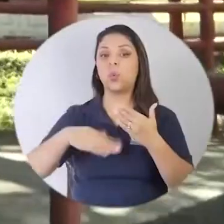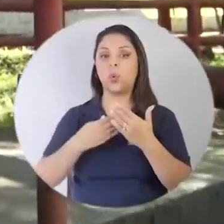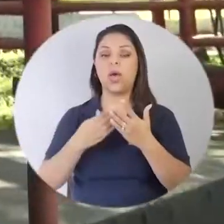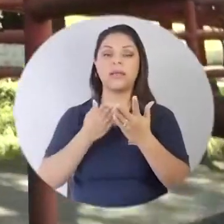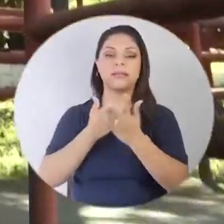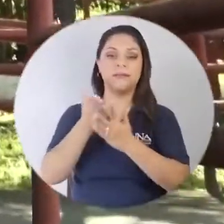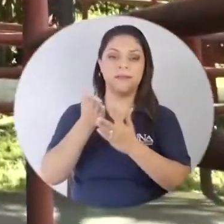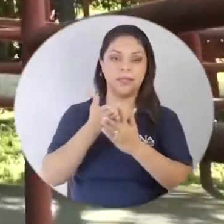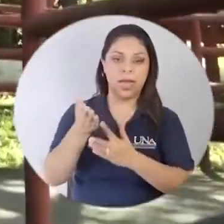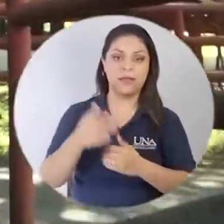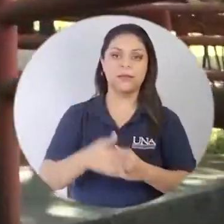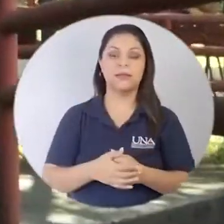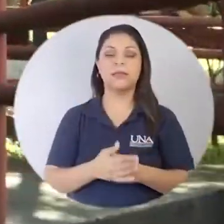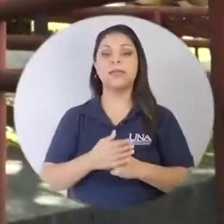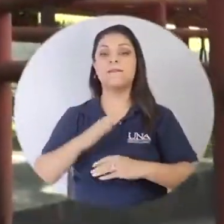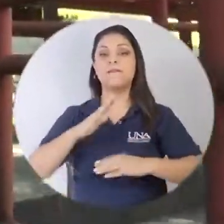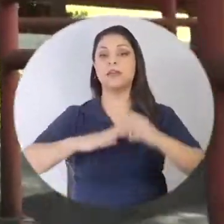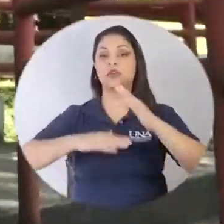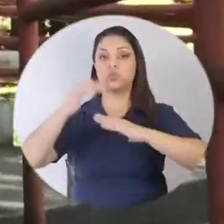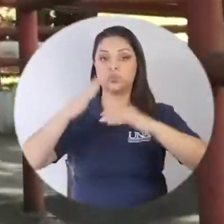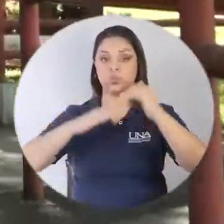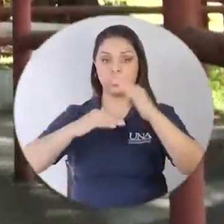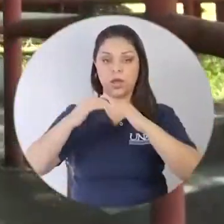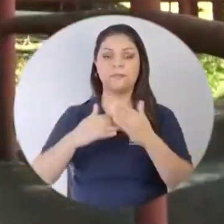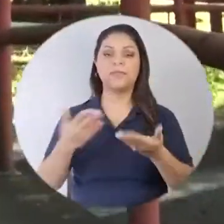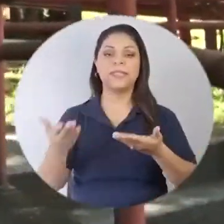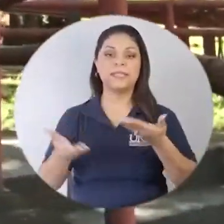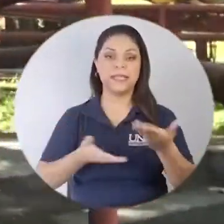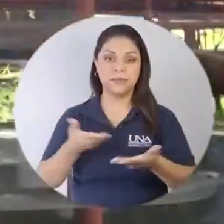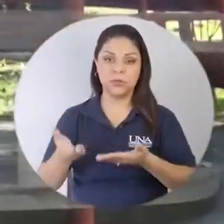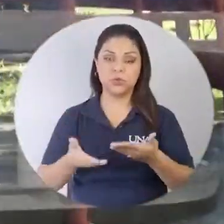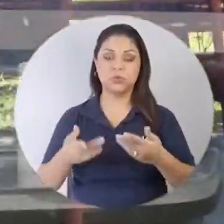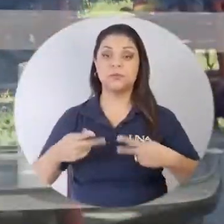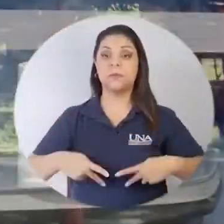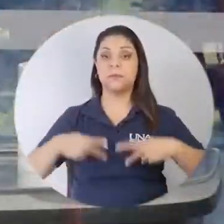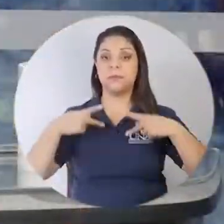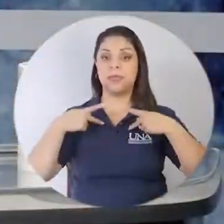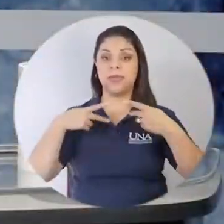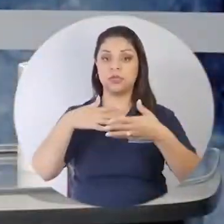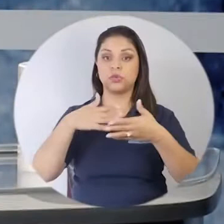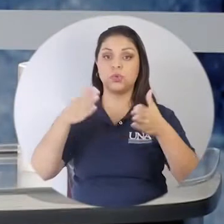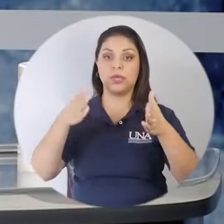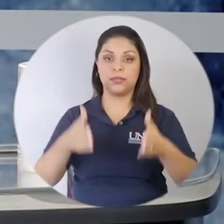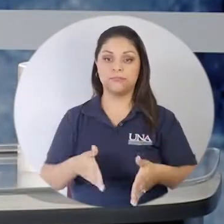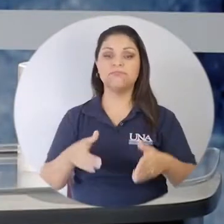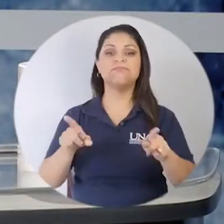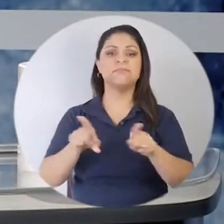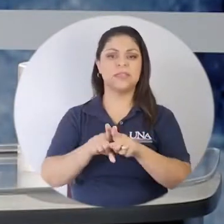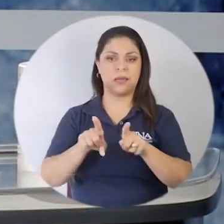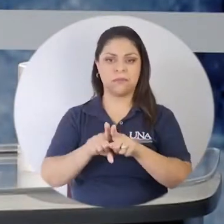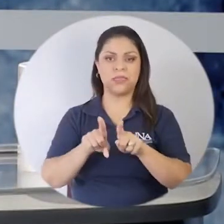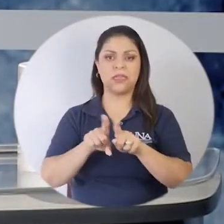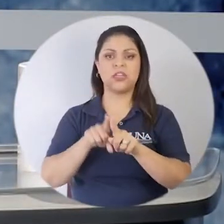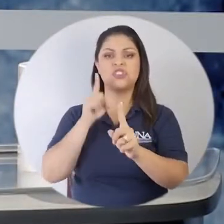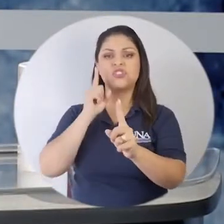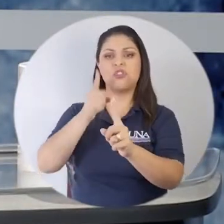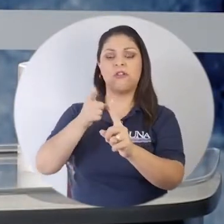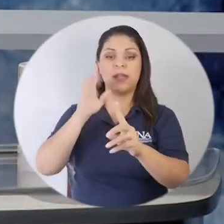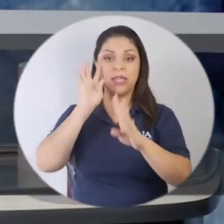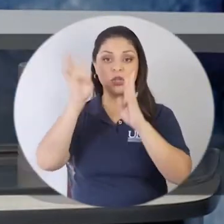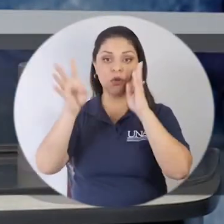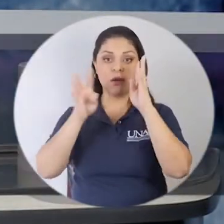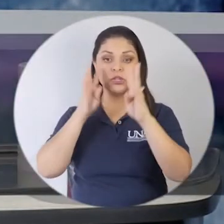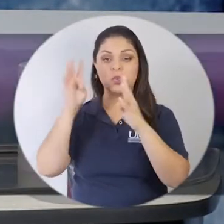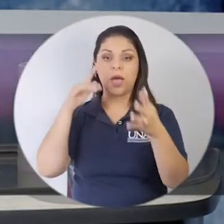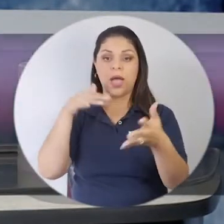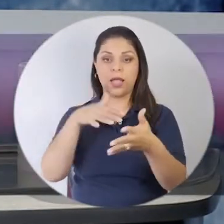tema de accesibilidad, ¿verdad? Lo que es la infraestructura, los servicios, la vida estudiantil, también se ve todo lo que tiene que ver con la